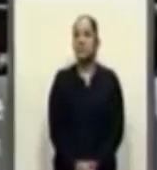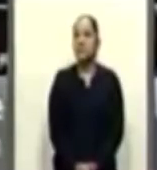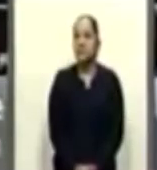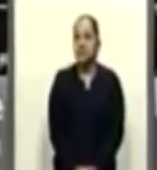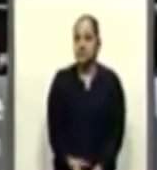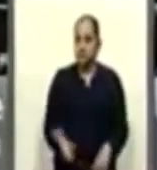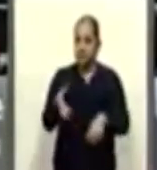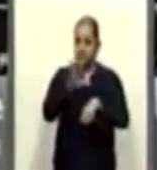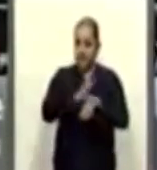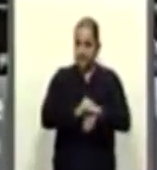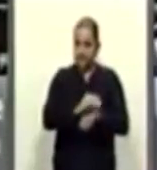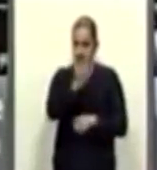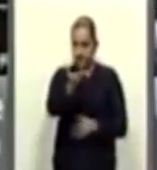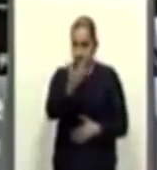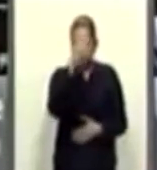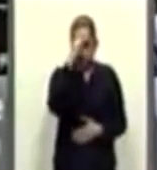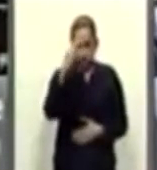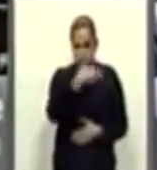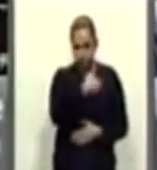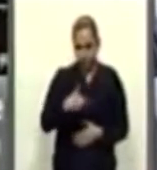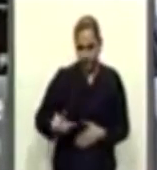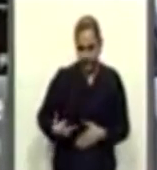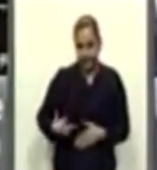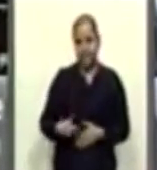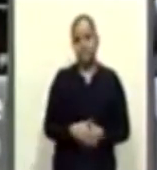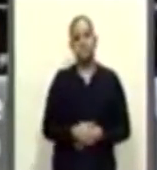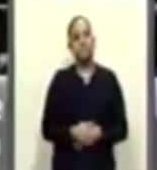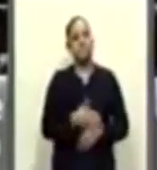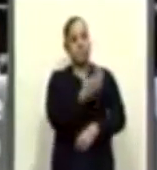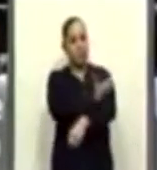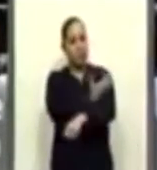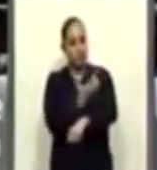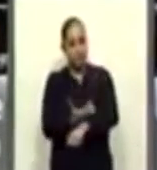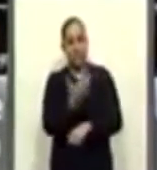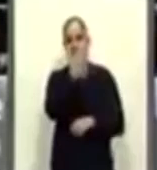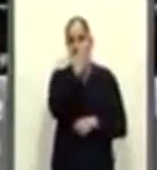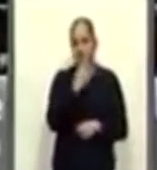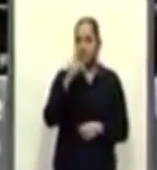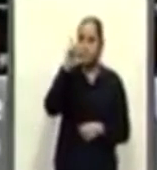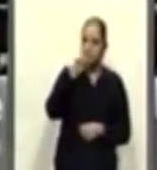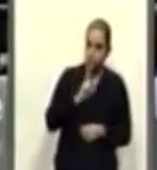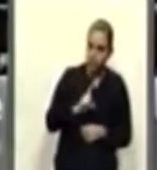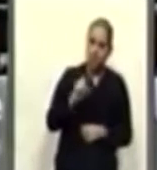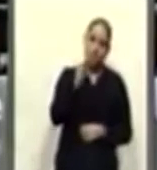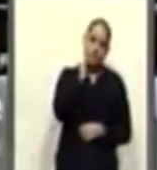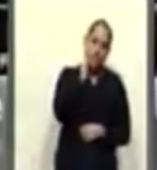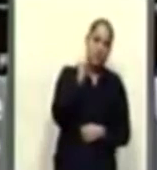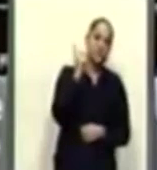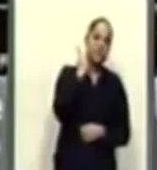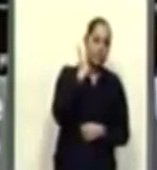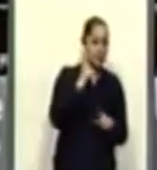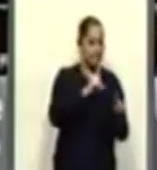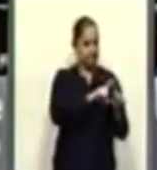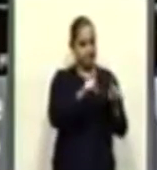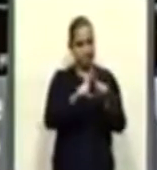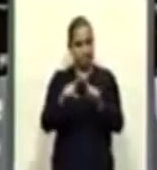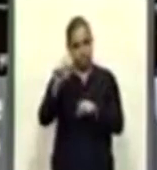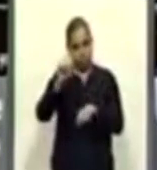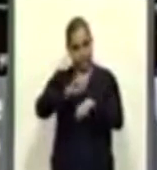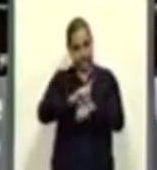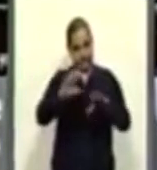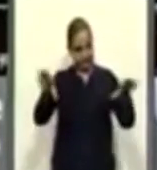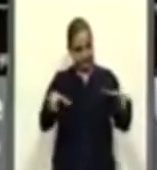Con su permiso, señor presidente, compañeras y compañeros de esta Cámara de